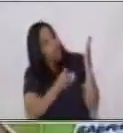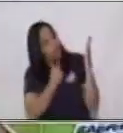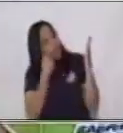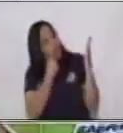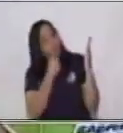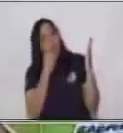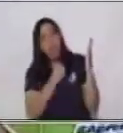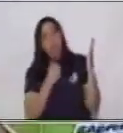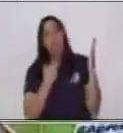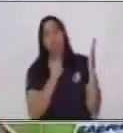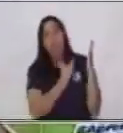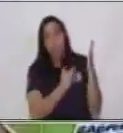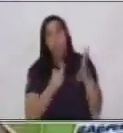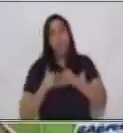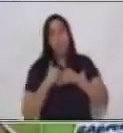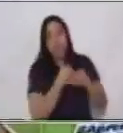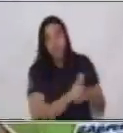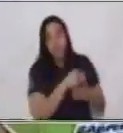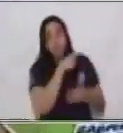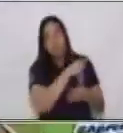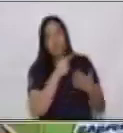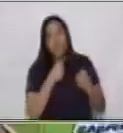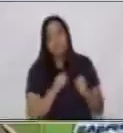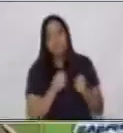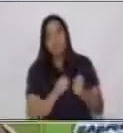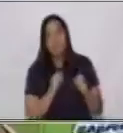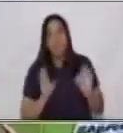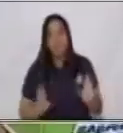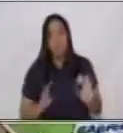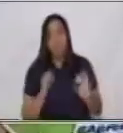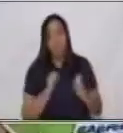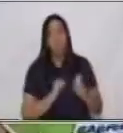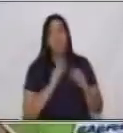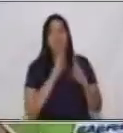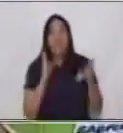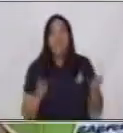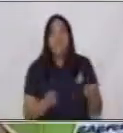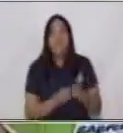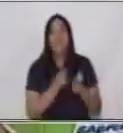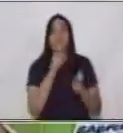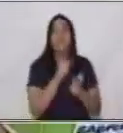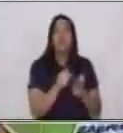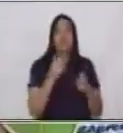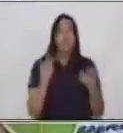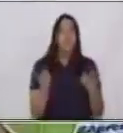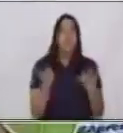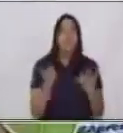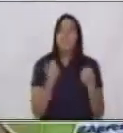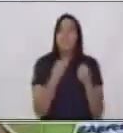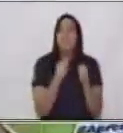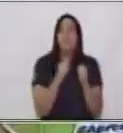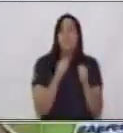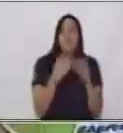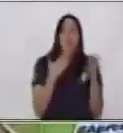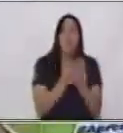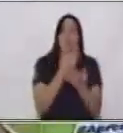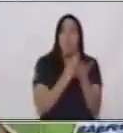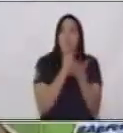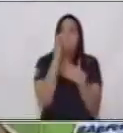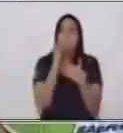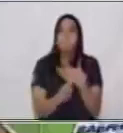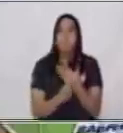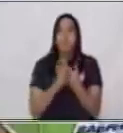texto extenso y se interese por leerlo, voy a crear este resumen, en el cual voy a destacar los elementos o